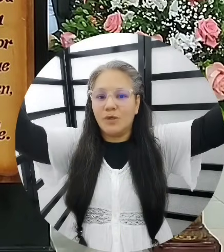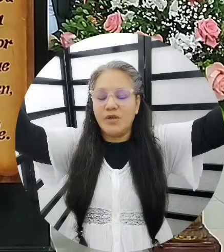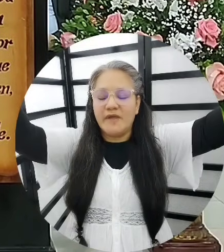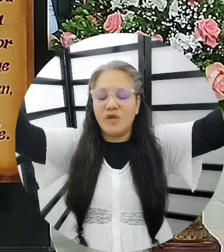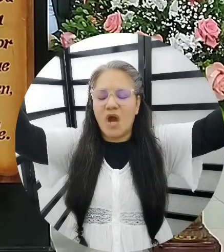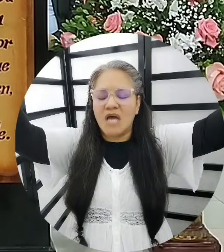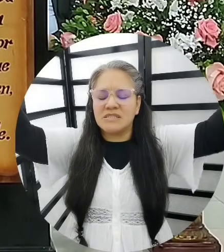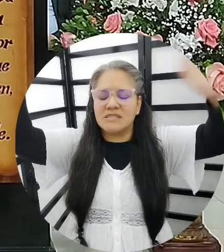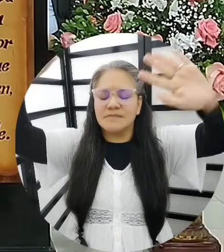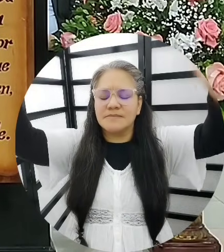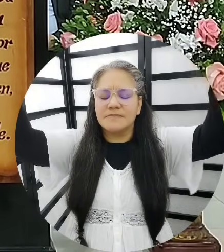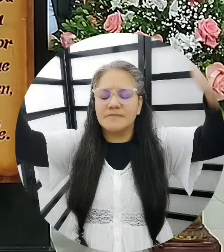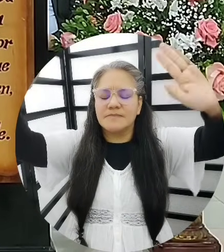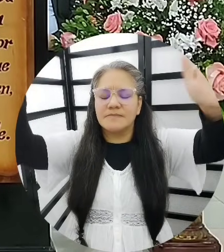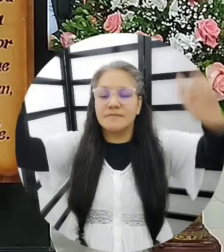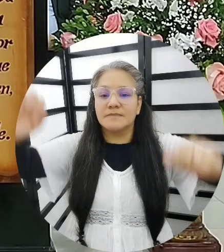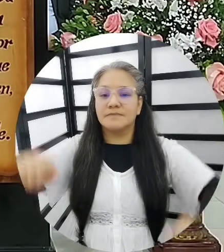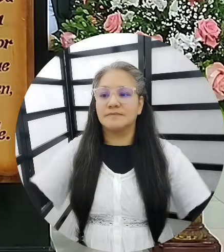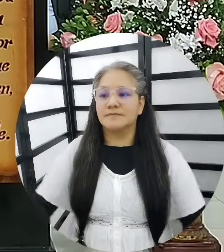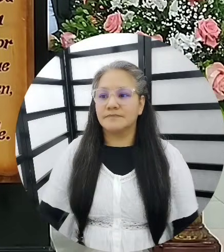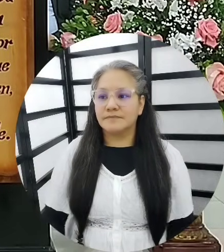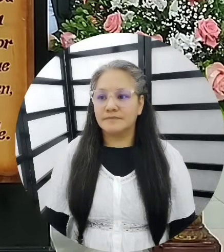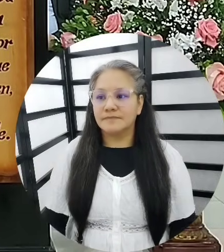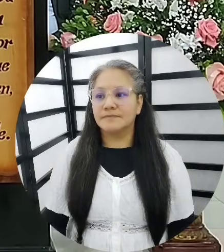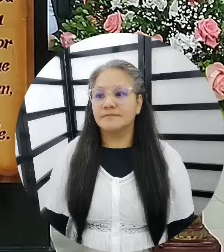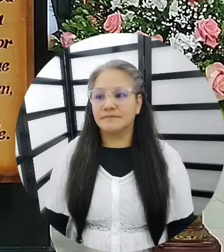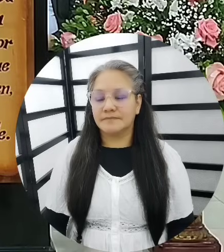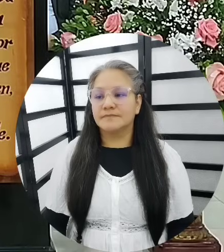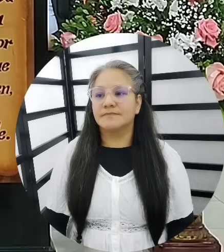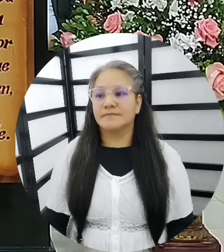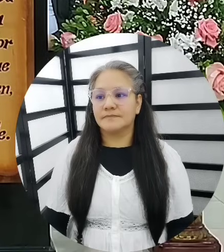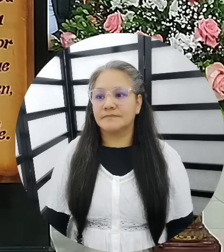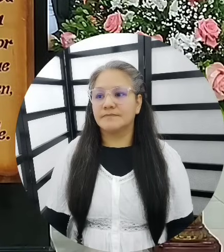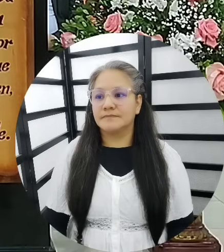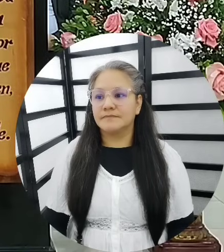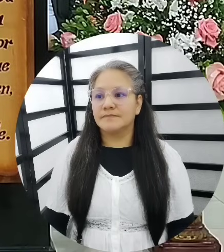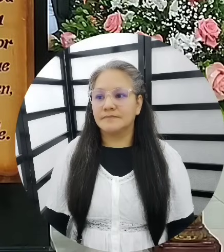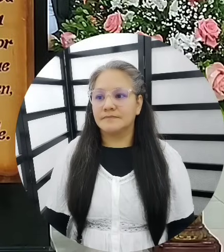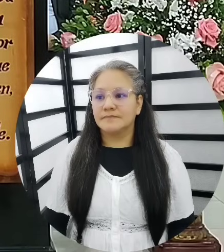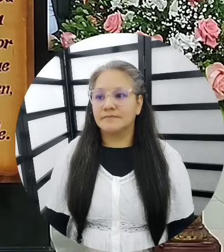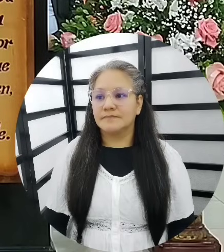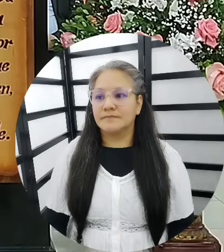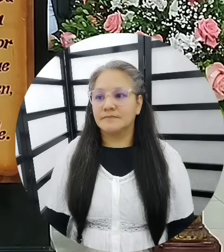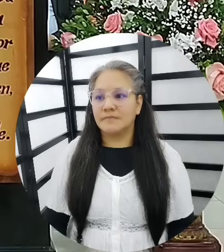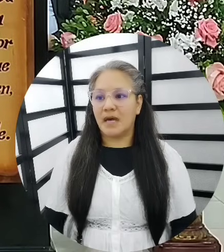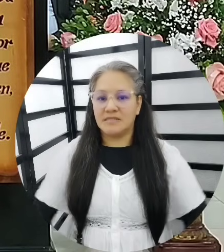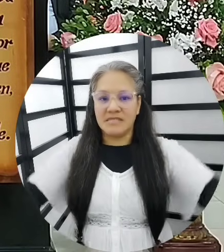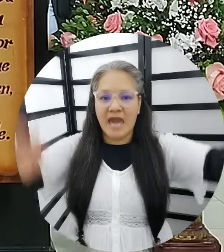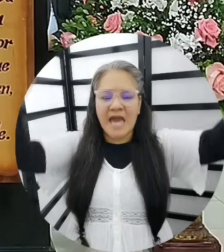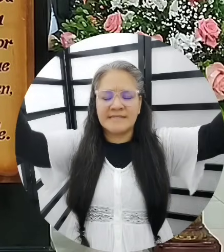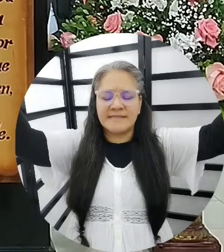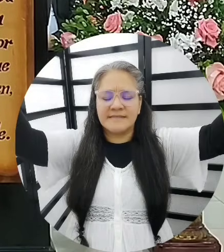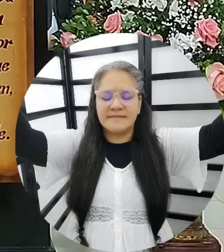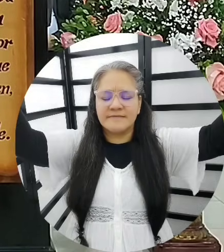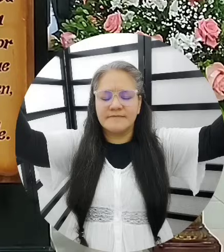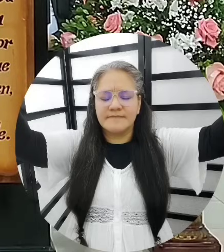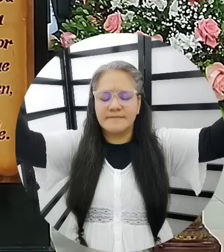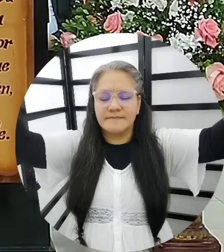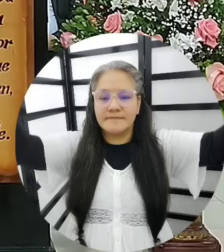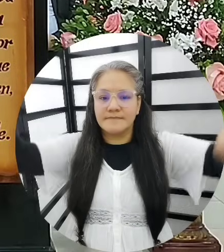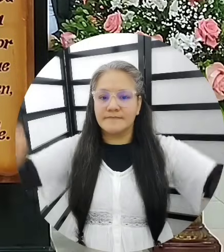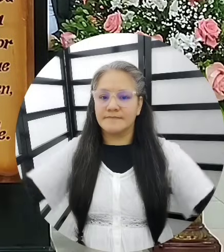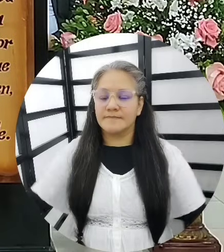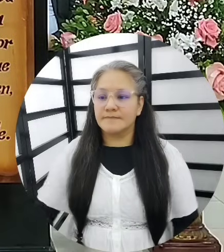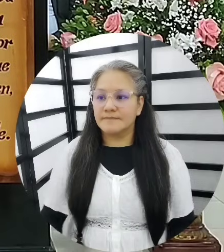seguirá ayudando. No podemos bajar la guardia. No podemos cambiar en nada.